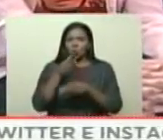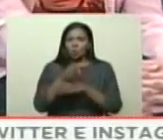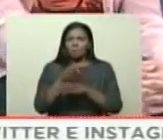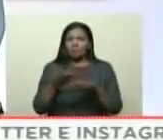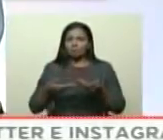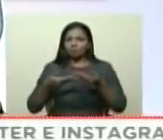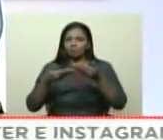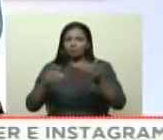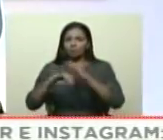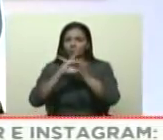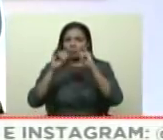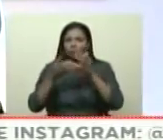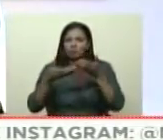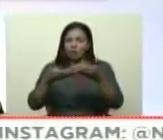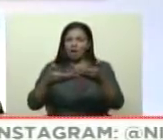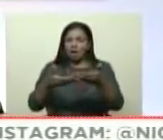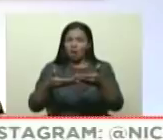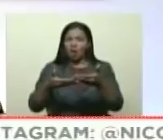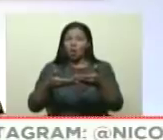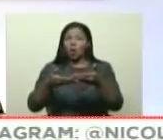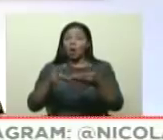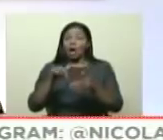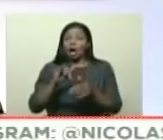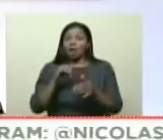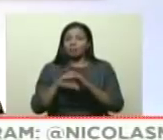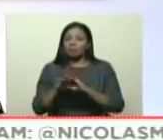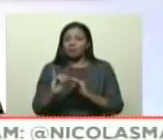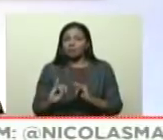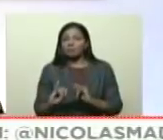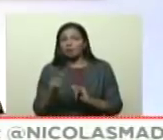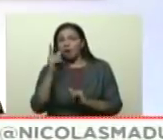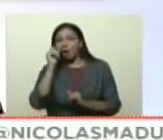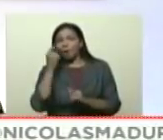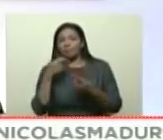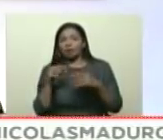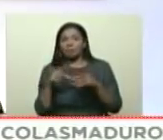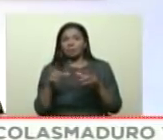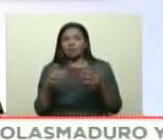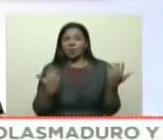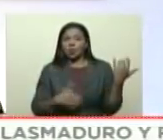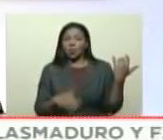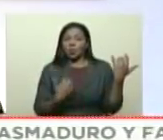¿verdad? A través de Paul Gilman en Londres, le mandé un 4.